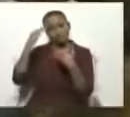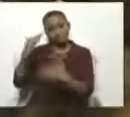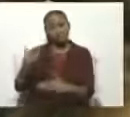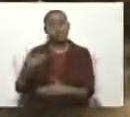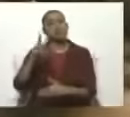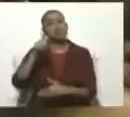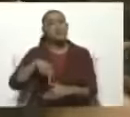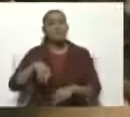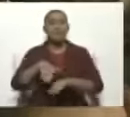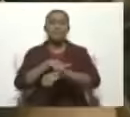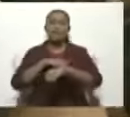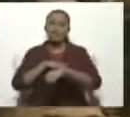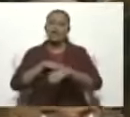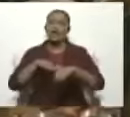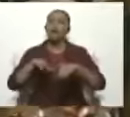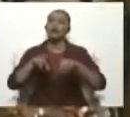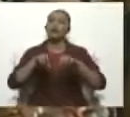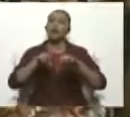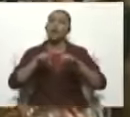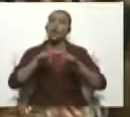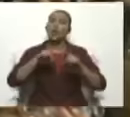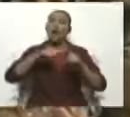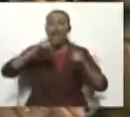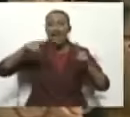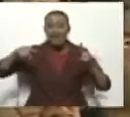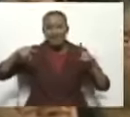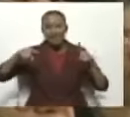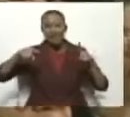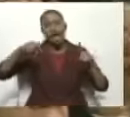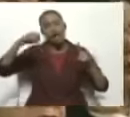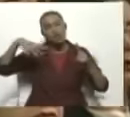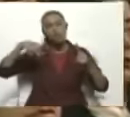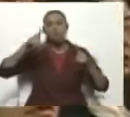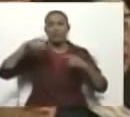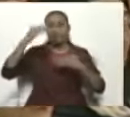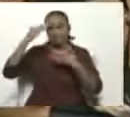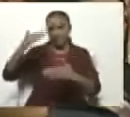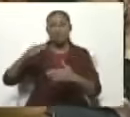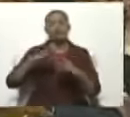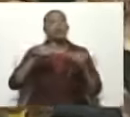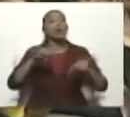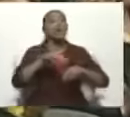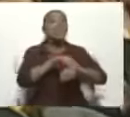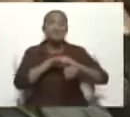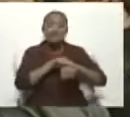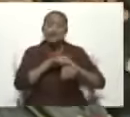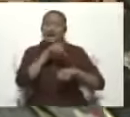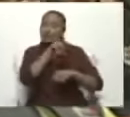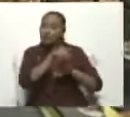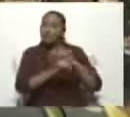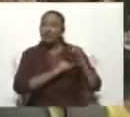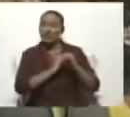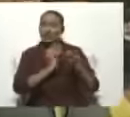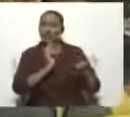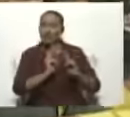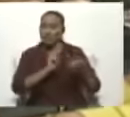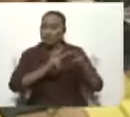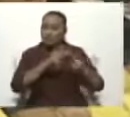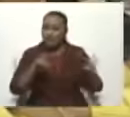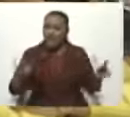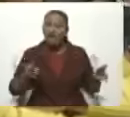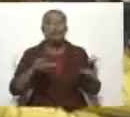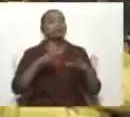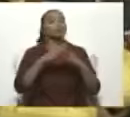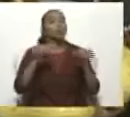Energía Eléctrica, al Ministerio del Poder Popular para las Relaciones Interiores, Justicia y Paz, al Ministerio del Poder